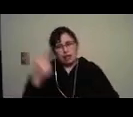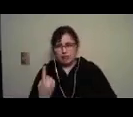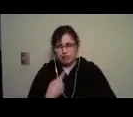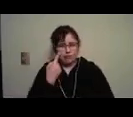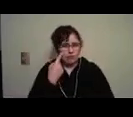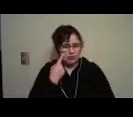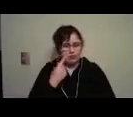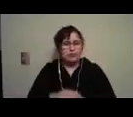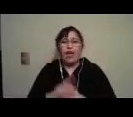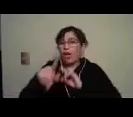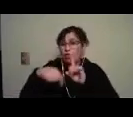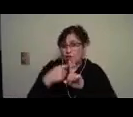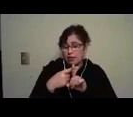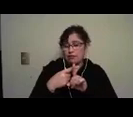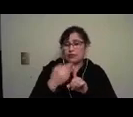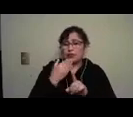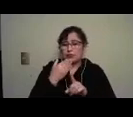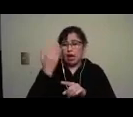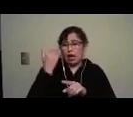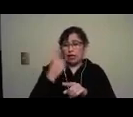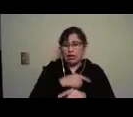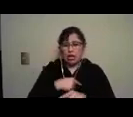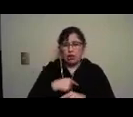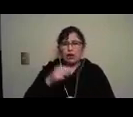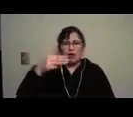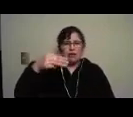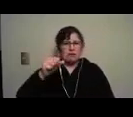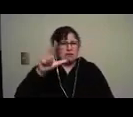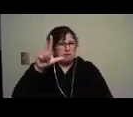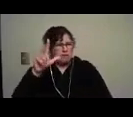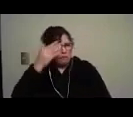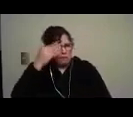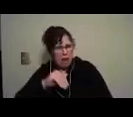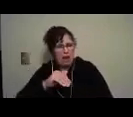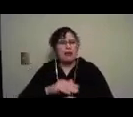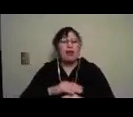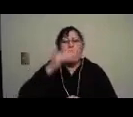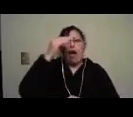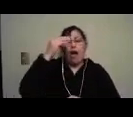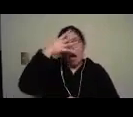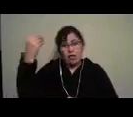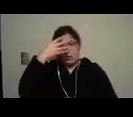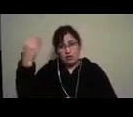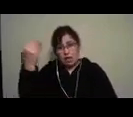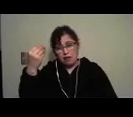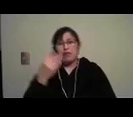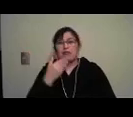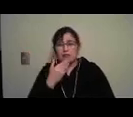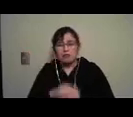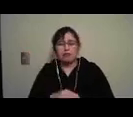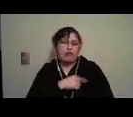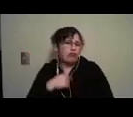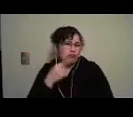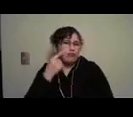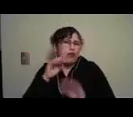llamaba denominada mal de Alzheimer, demencia senil tipo Alzheimer. Ya hoy en día hablar de demencia senil